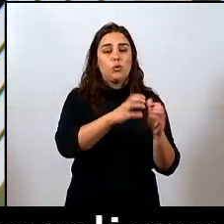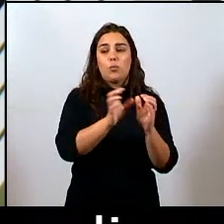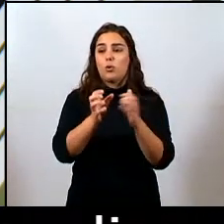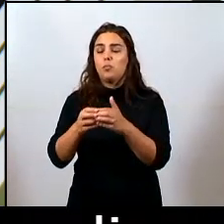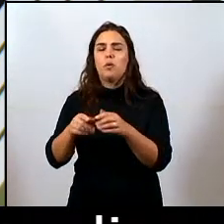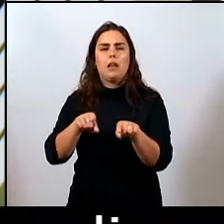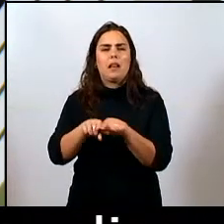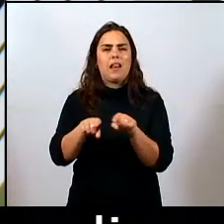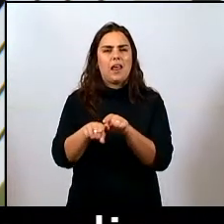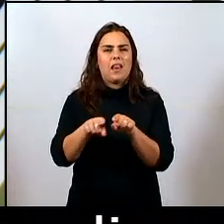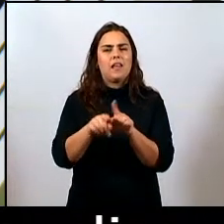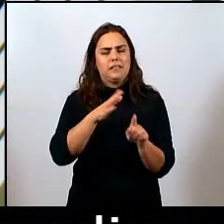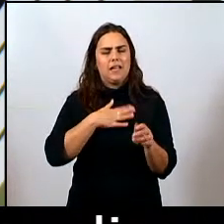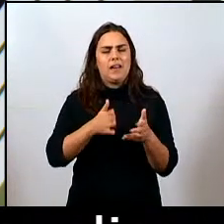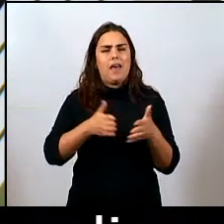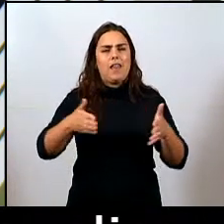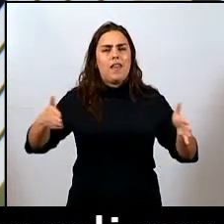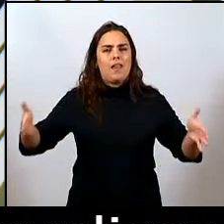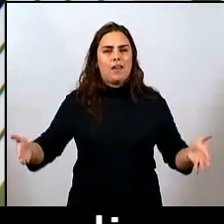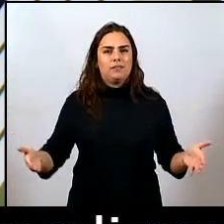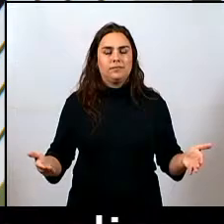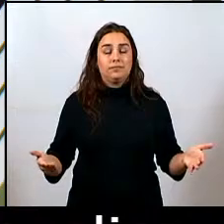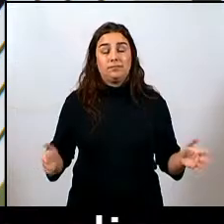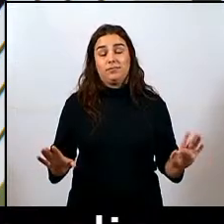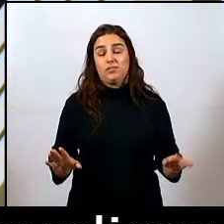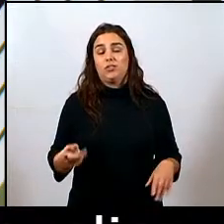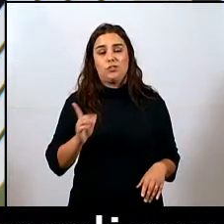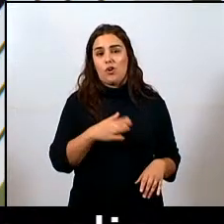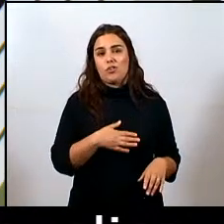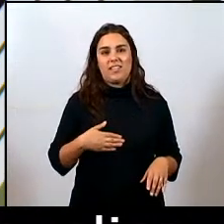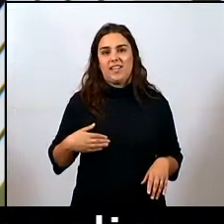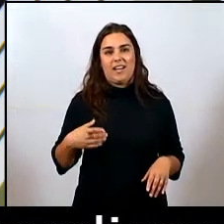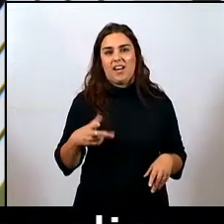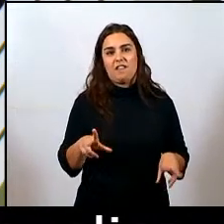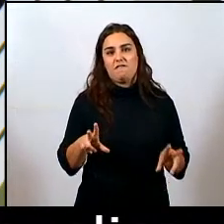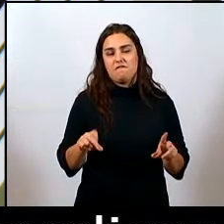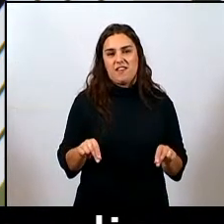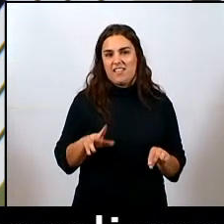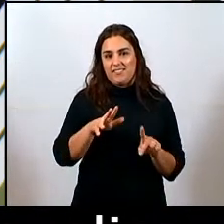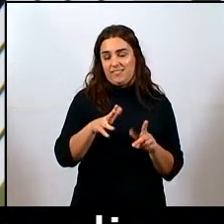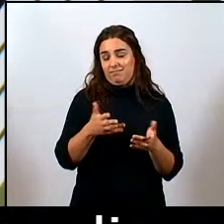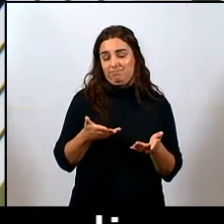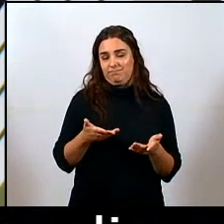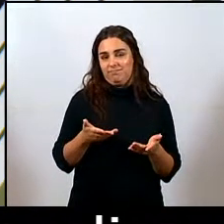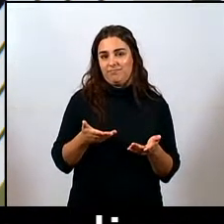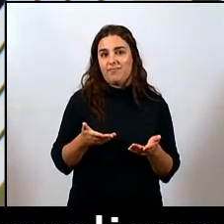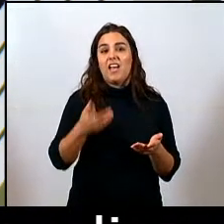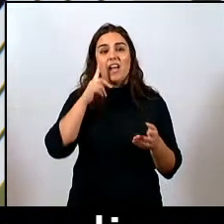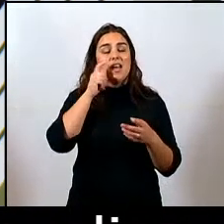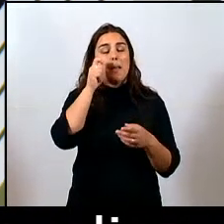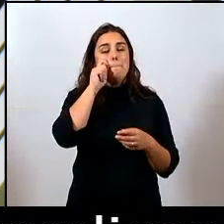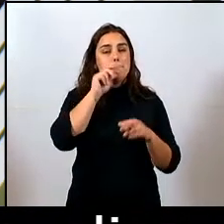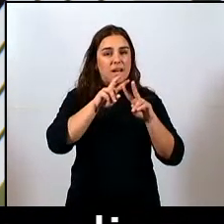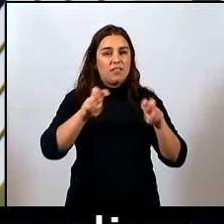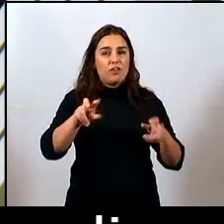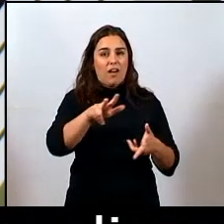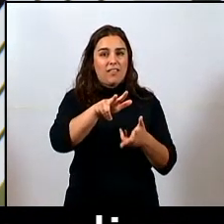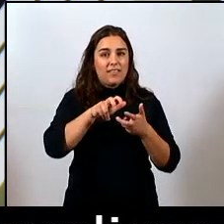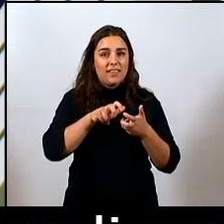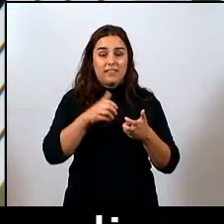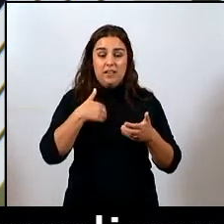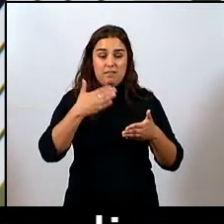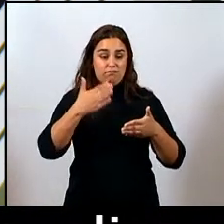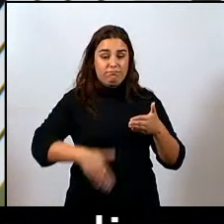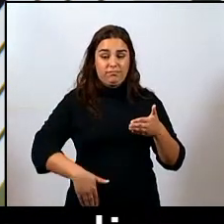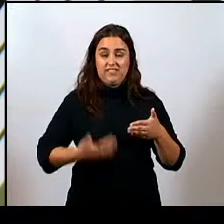quieren que esto se prolongue. No quieren que esto termine en ningún caso. Una inspección de Hacienda que como mucho tendría que haber acabado